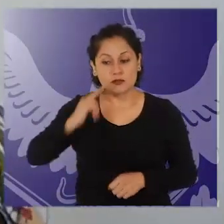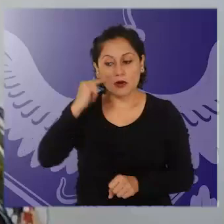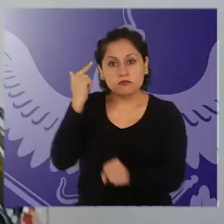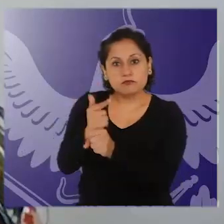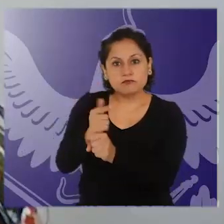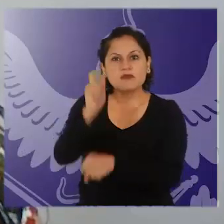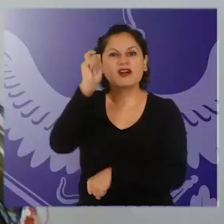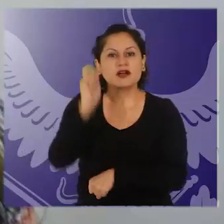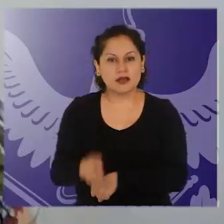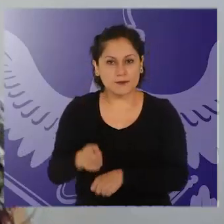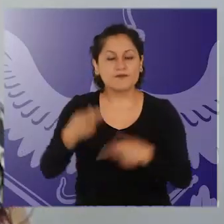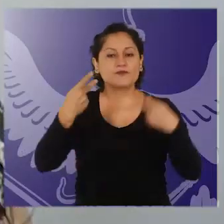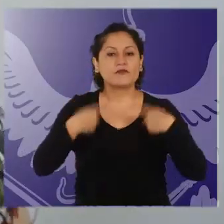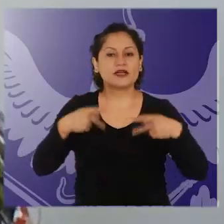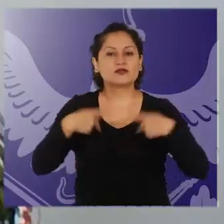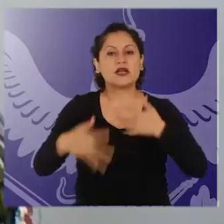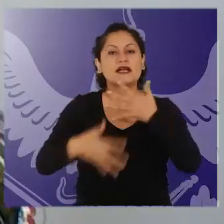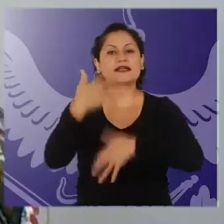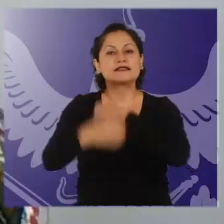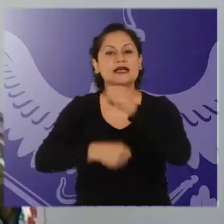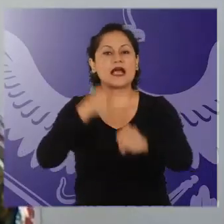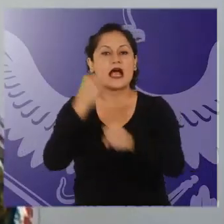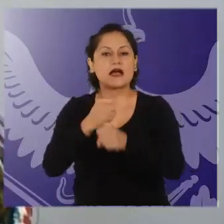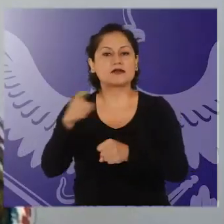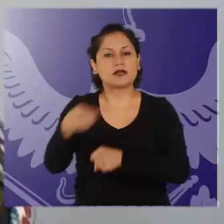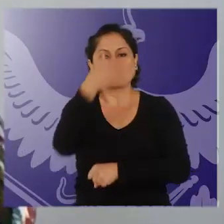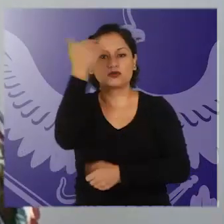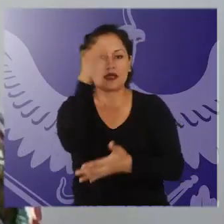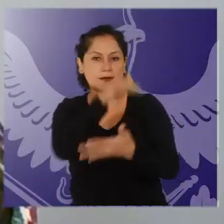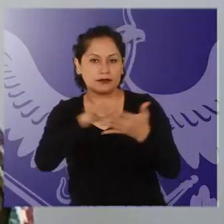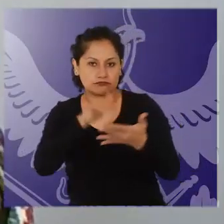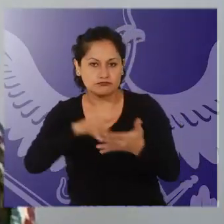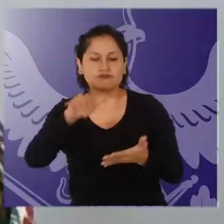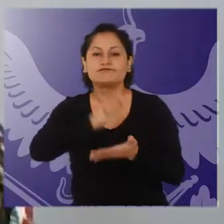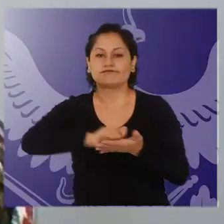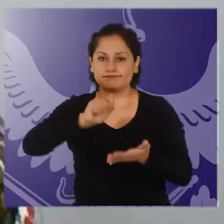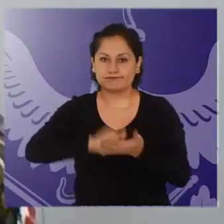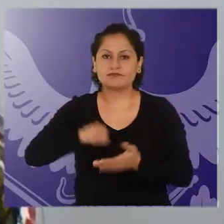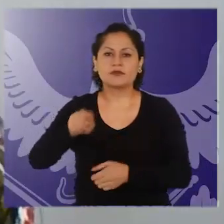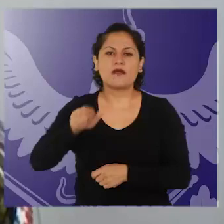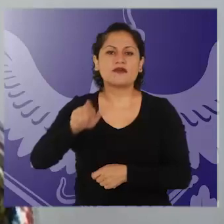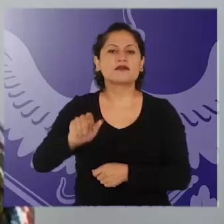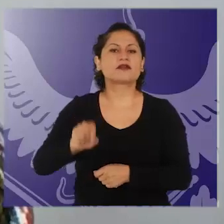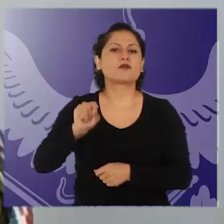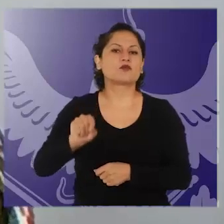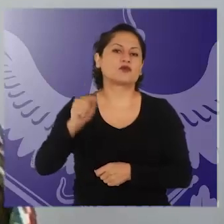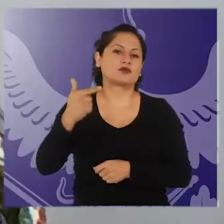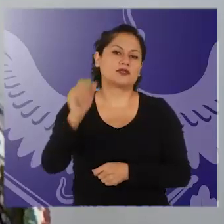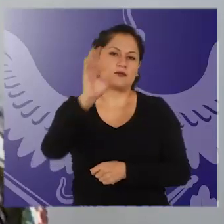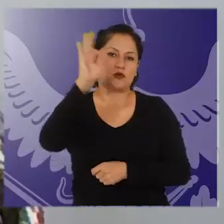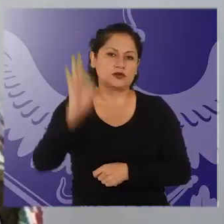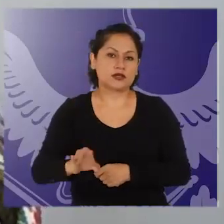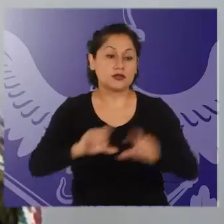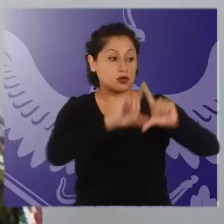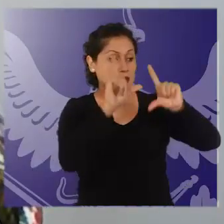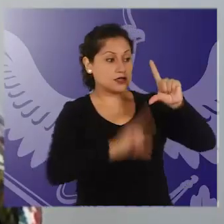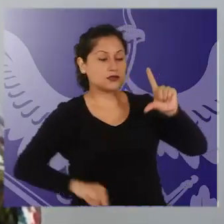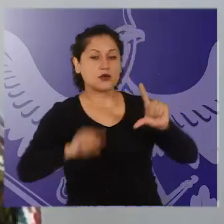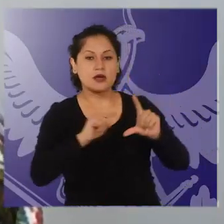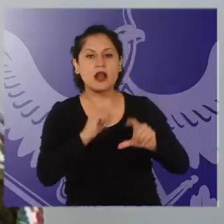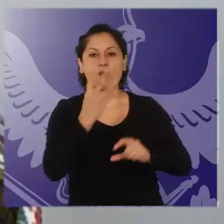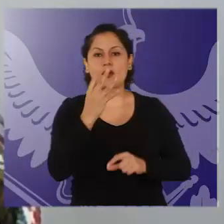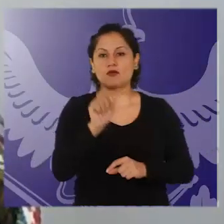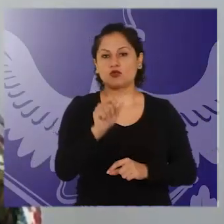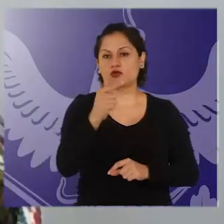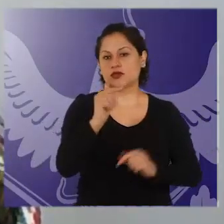las siguientes variables. La población mayor de 15 años analfabeta es del 17.7%, mientras que la media